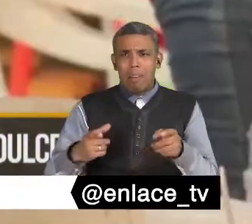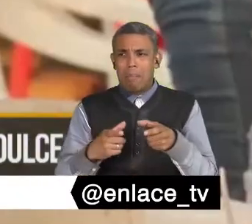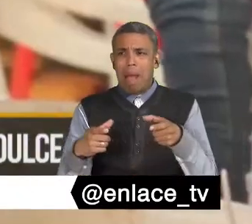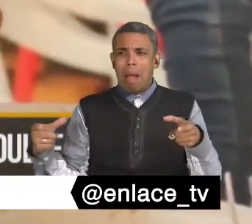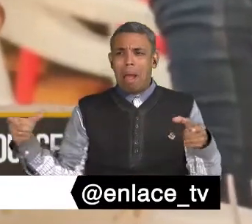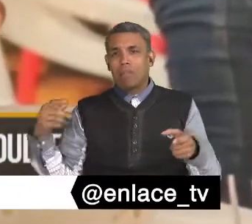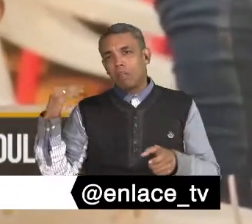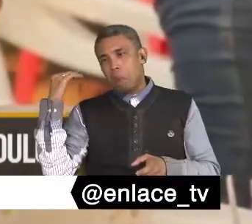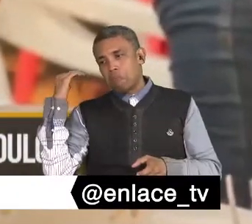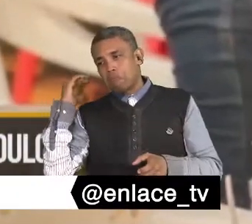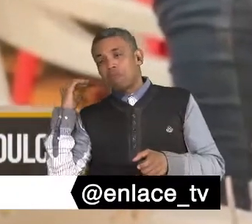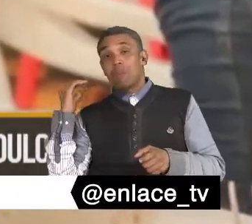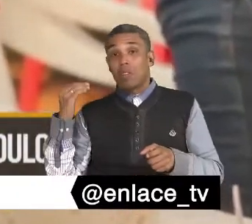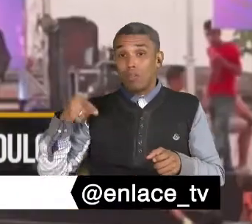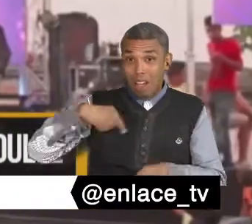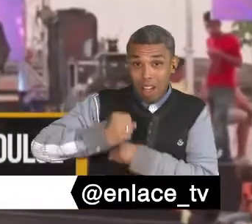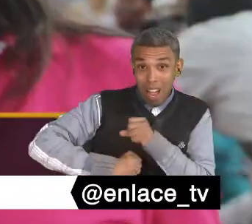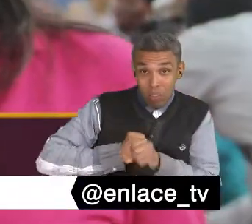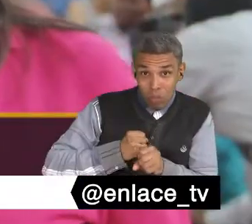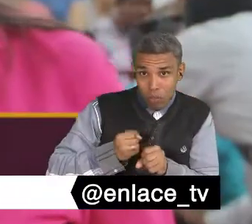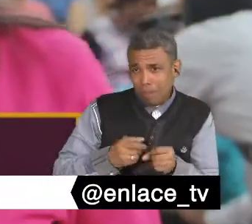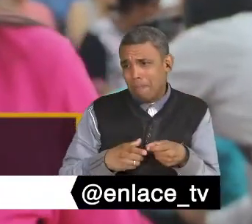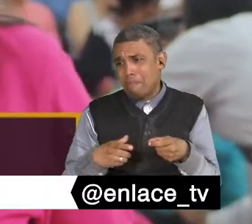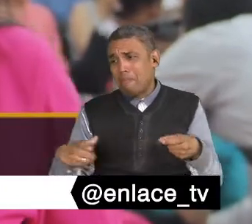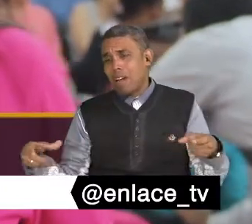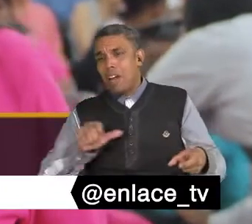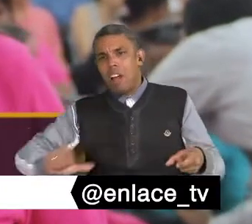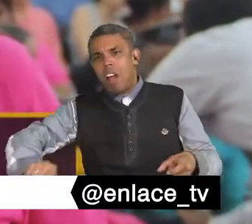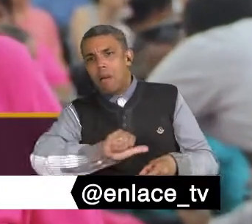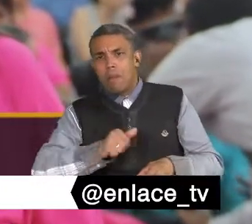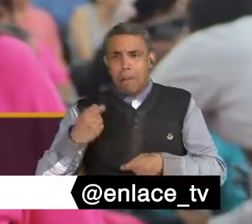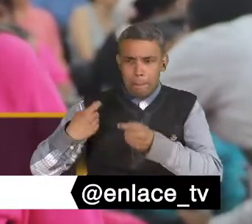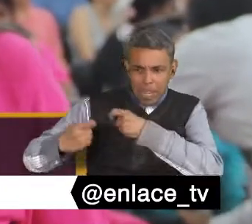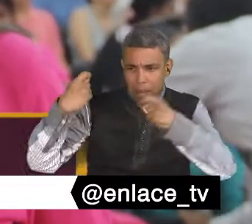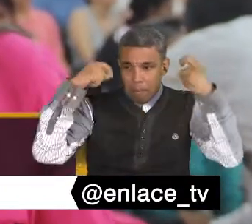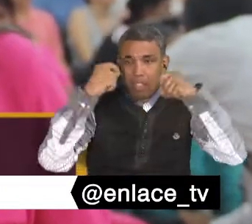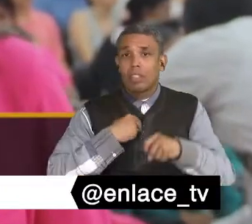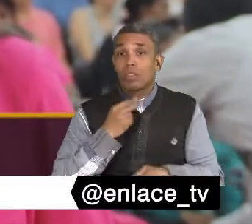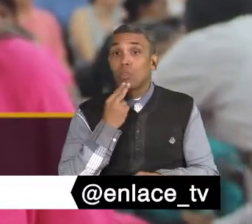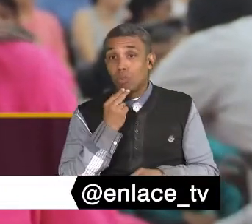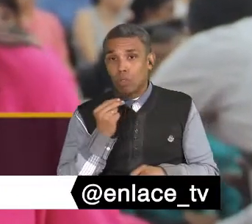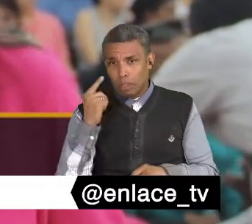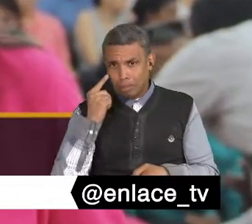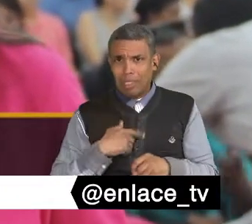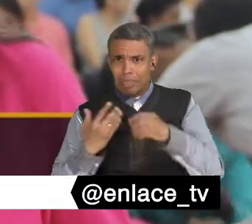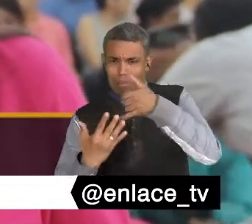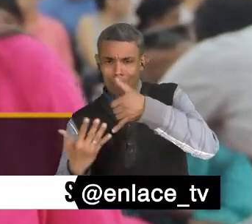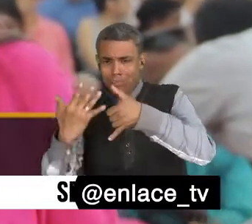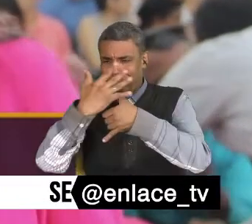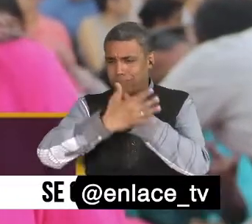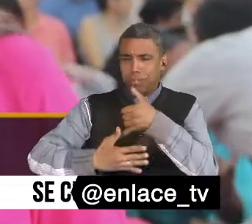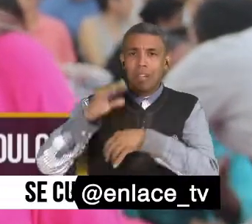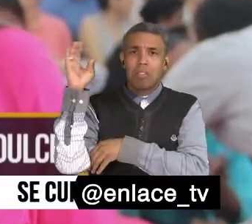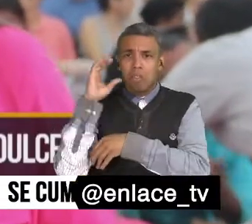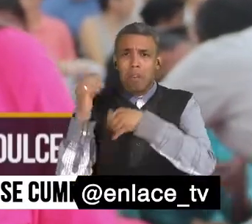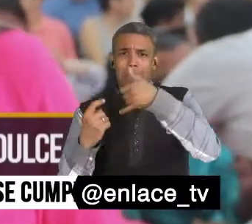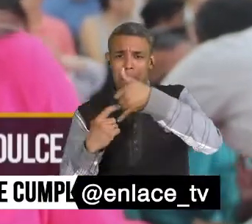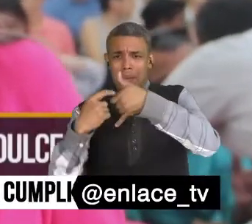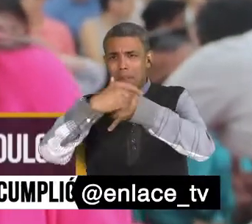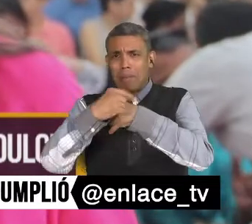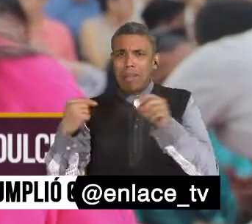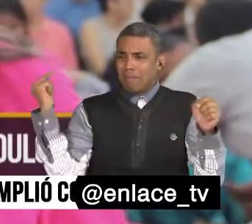el paladar de propios y visitantes. En el festival participan más de 100 expositoras de todo el país, porque ya contamos con las